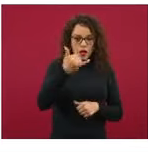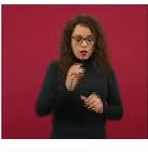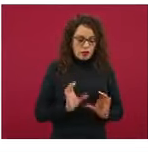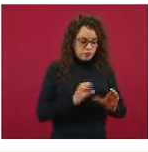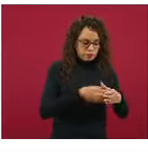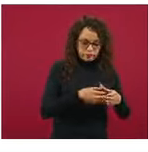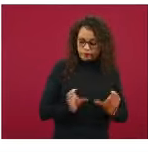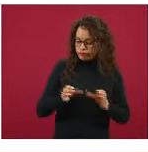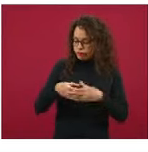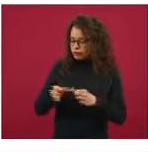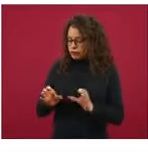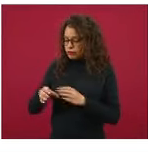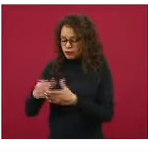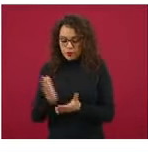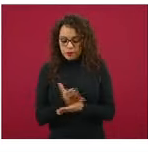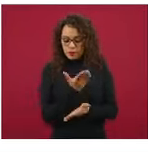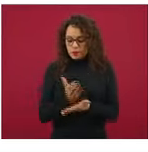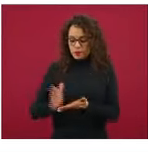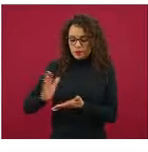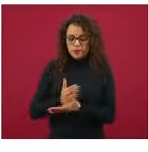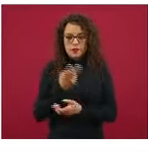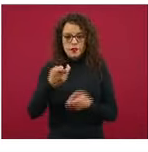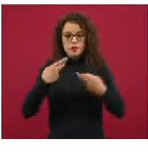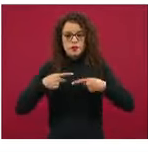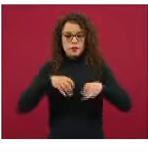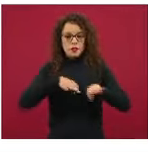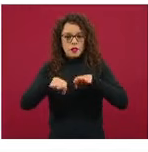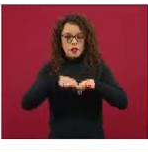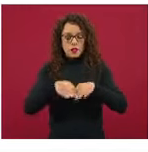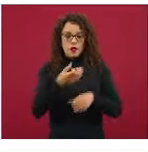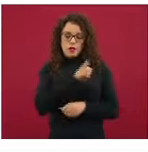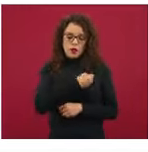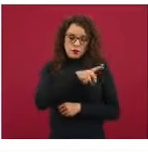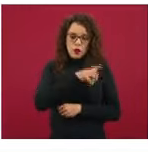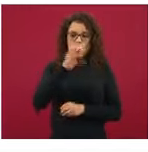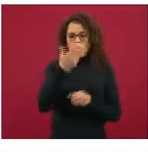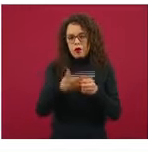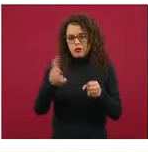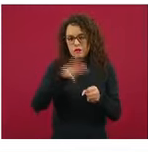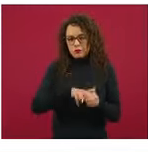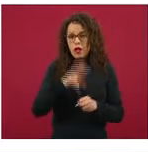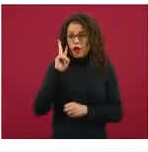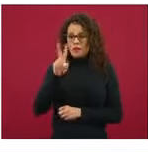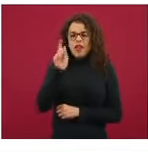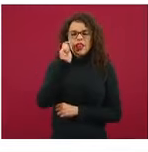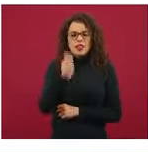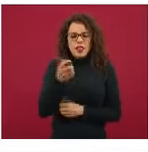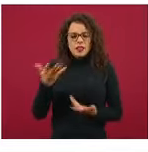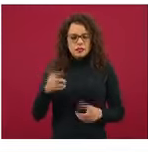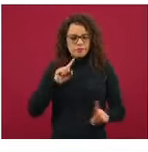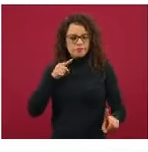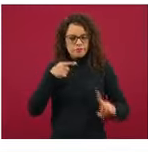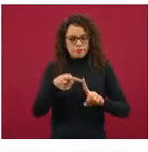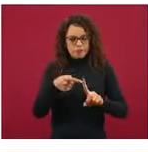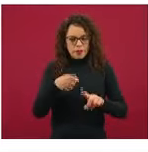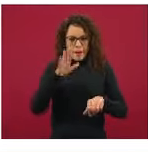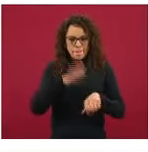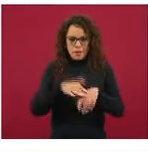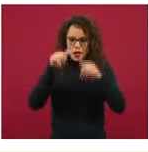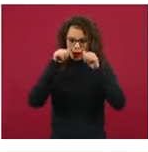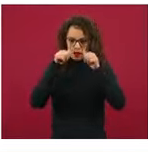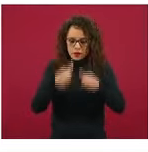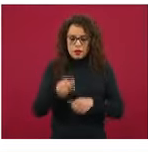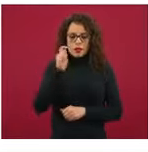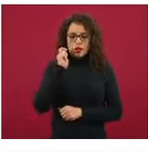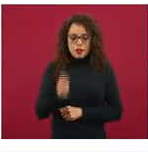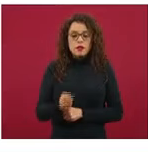personas profesionales de la salud, es un poco, podemos ver precisamente el enfoque o la atención que cada una de estas